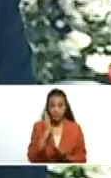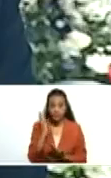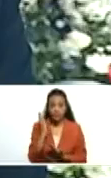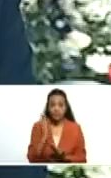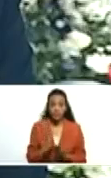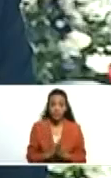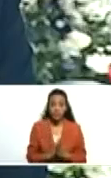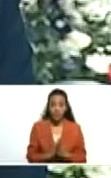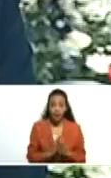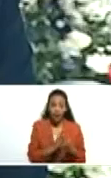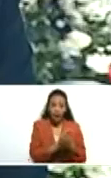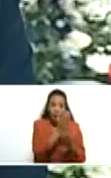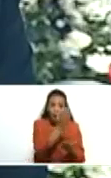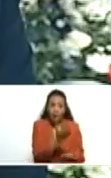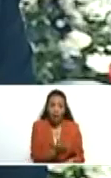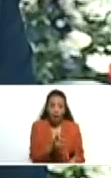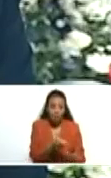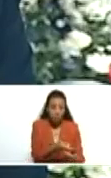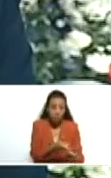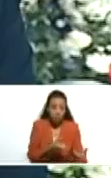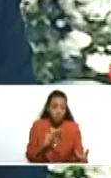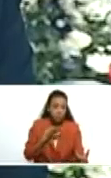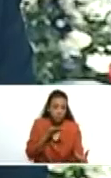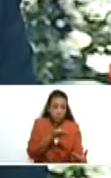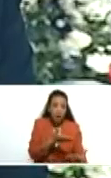a nuestro amigo.